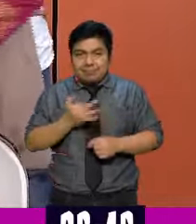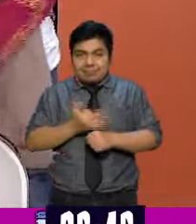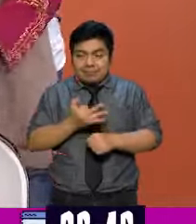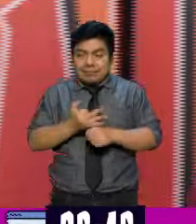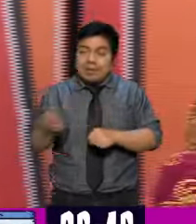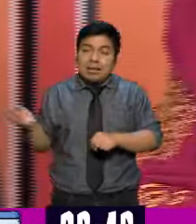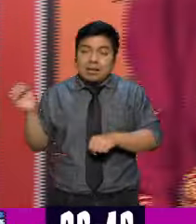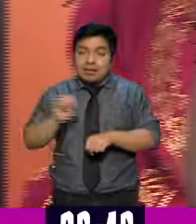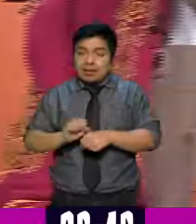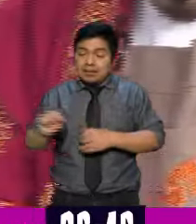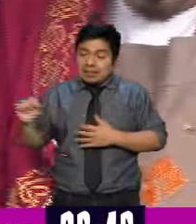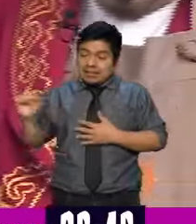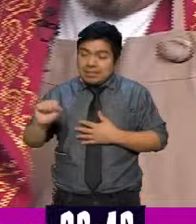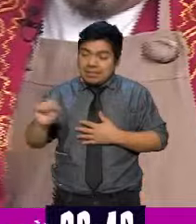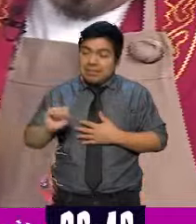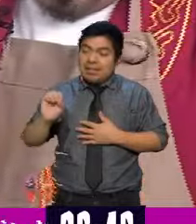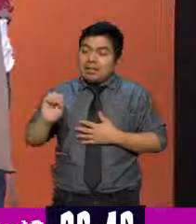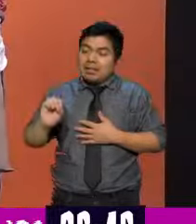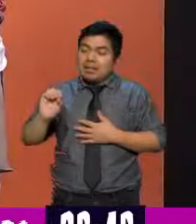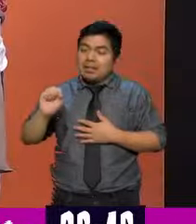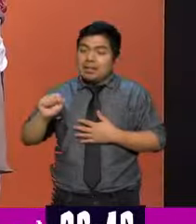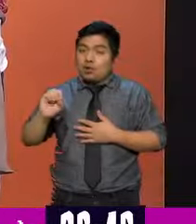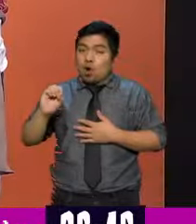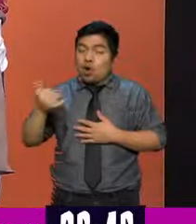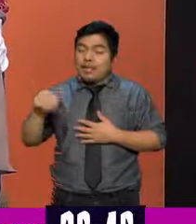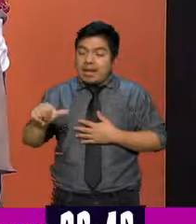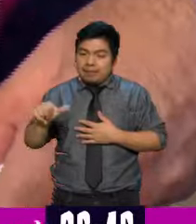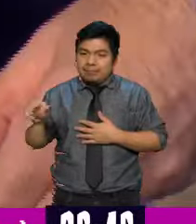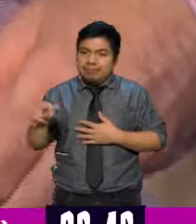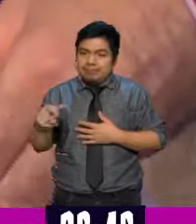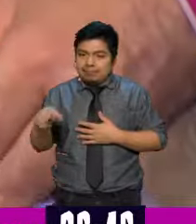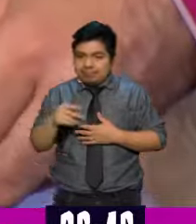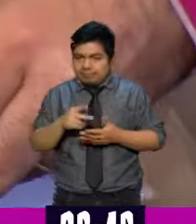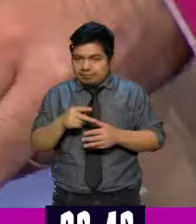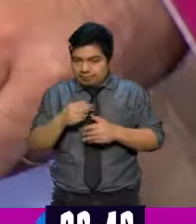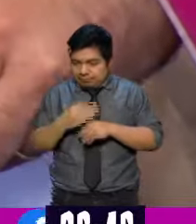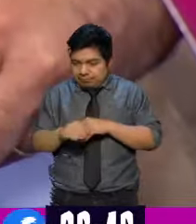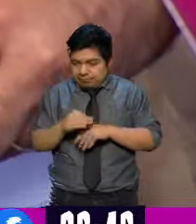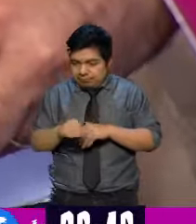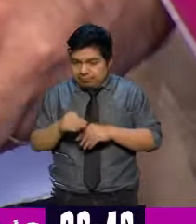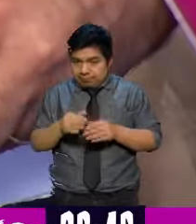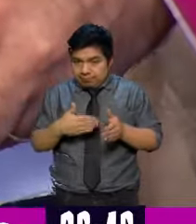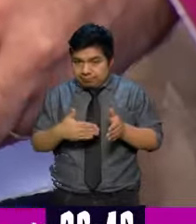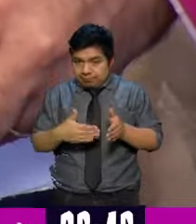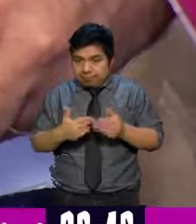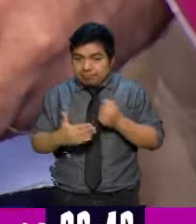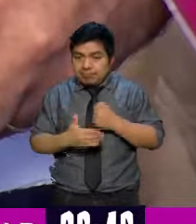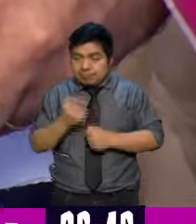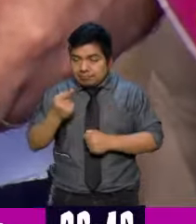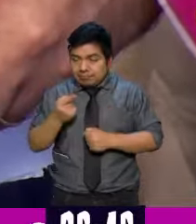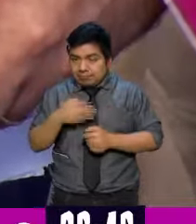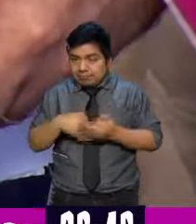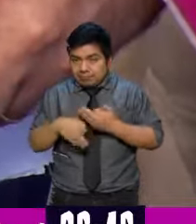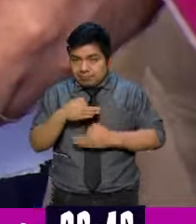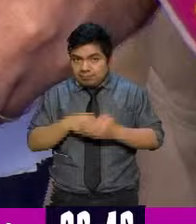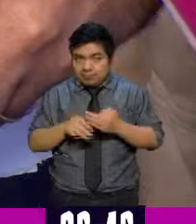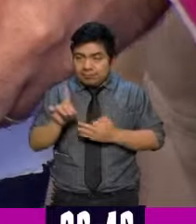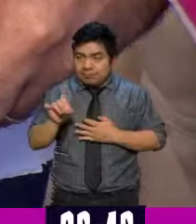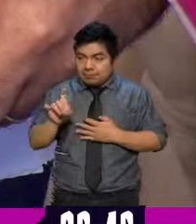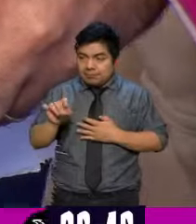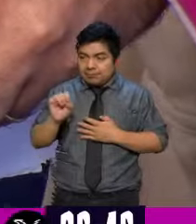agregar salsa de soya, que es lo que va a salar. A la hora de cocinar. Así es. ¿Por qué? Porque los azúcares de la salsa de